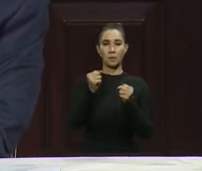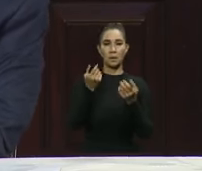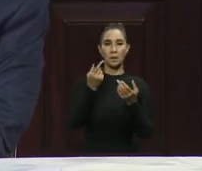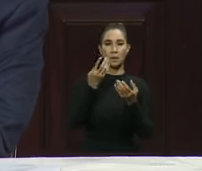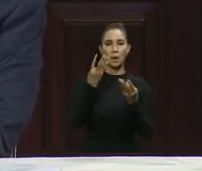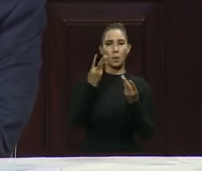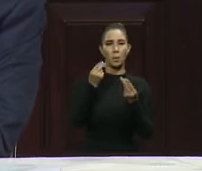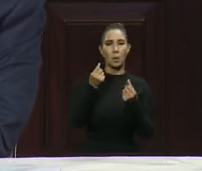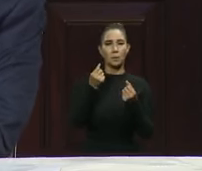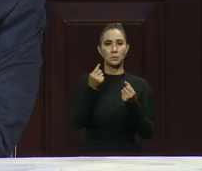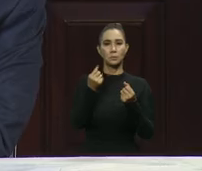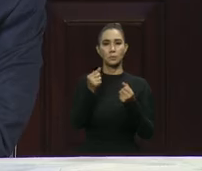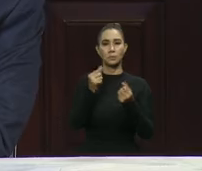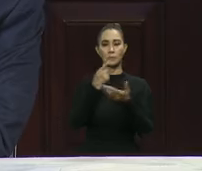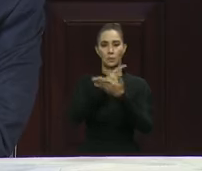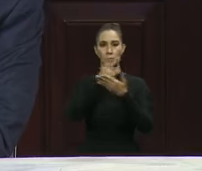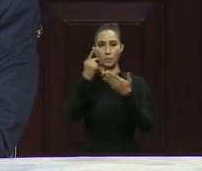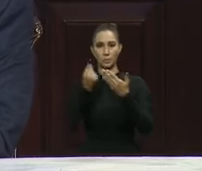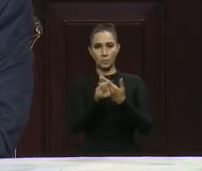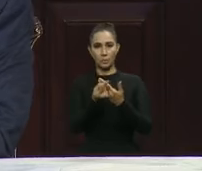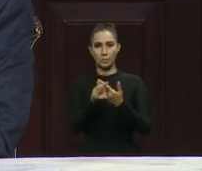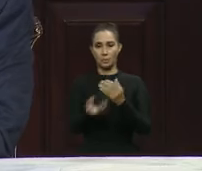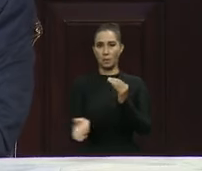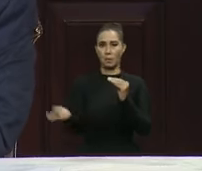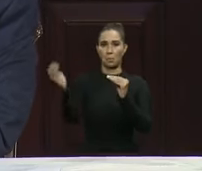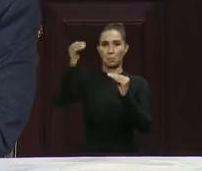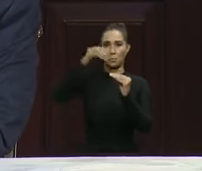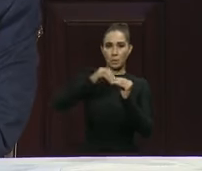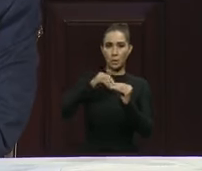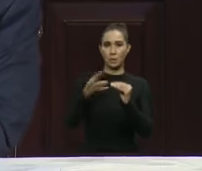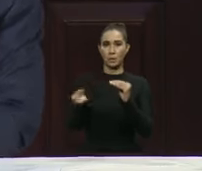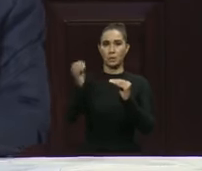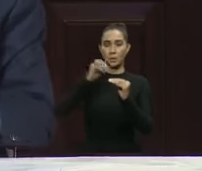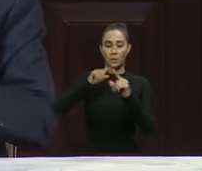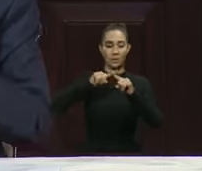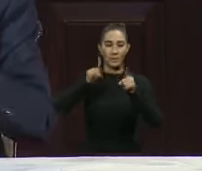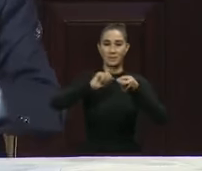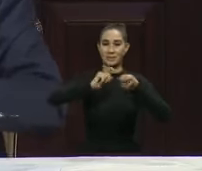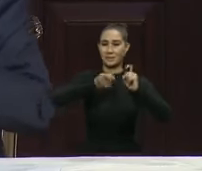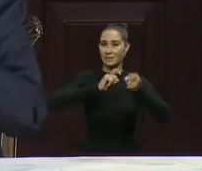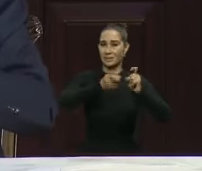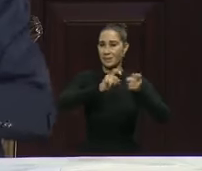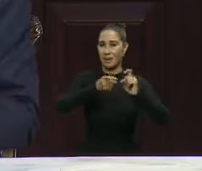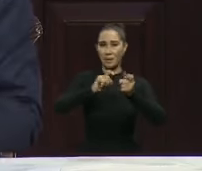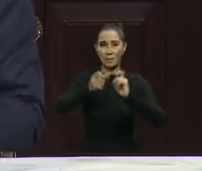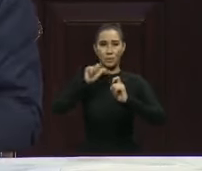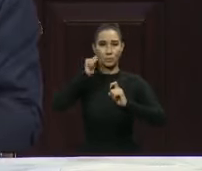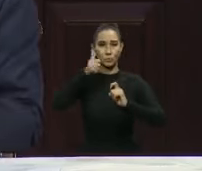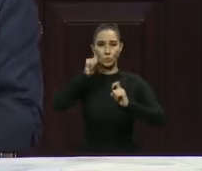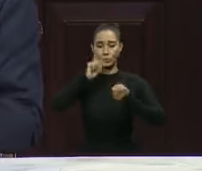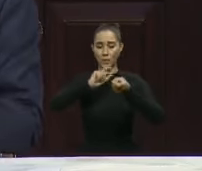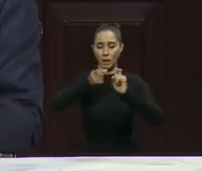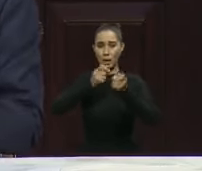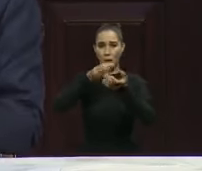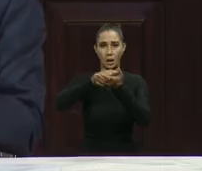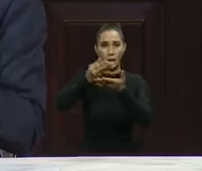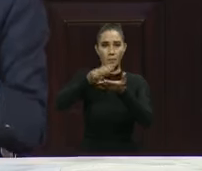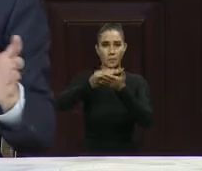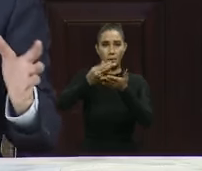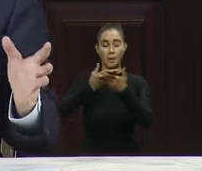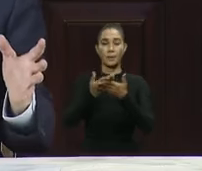semana que viene está a X más 20. O sea, es dinámico, diario. O sea,